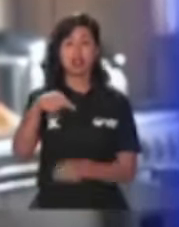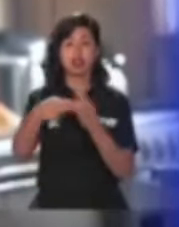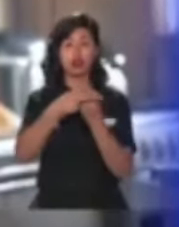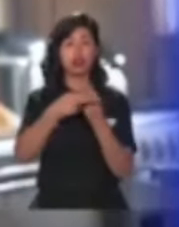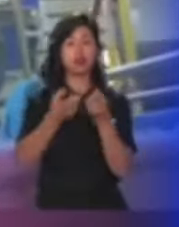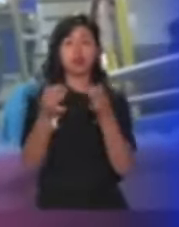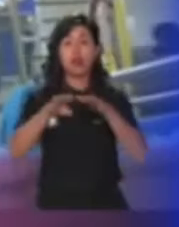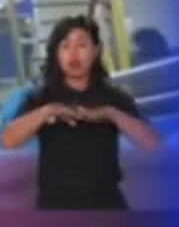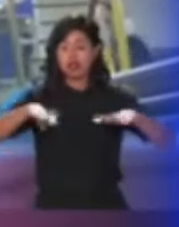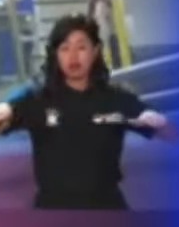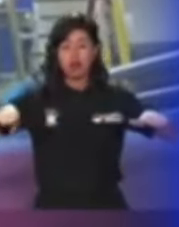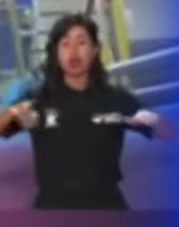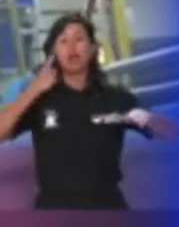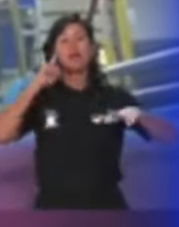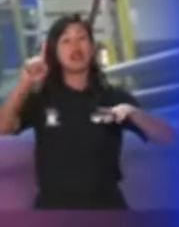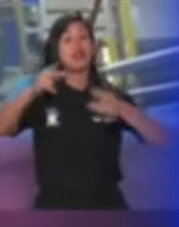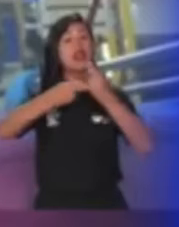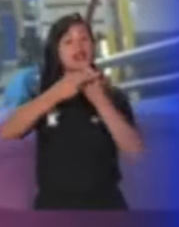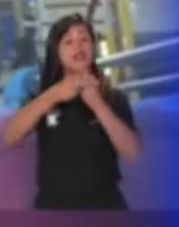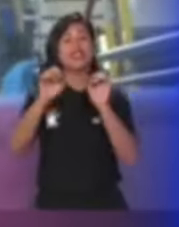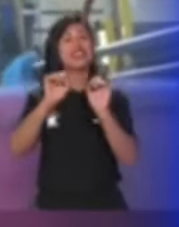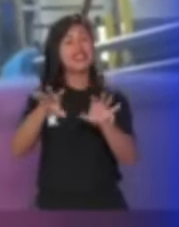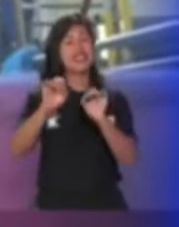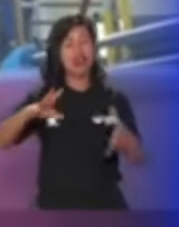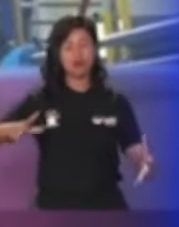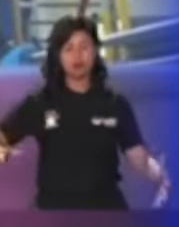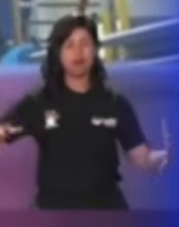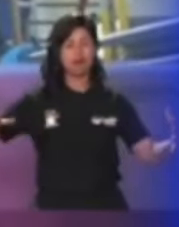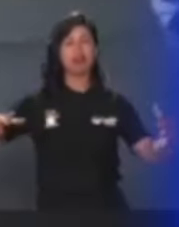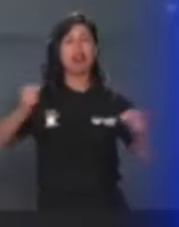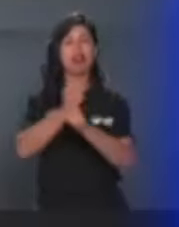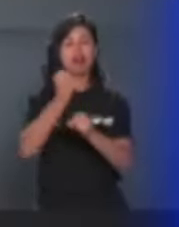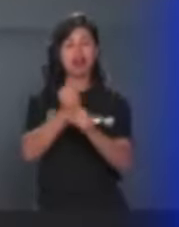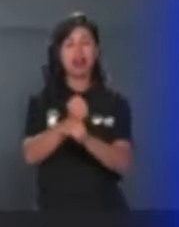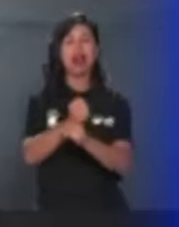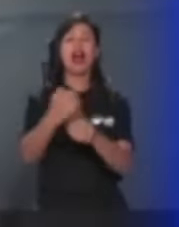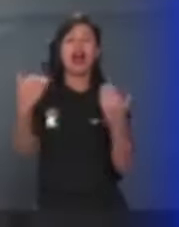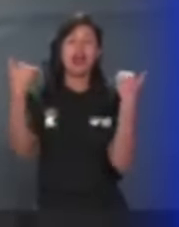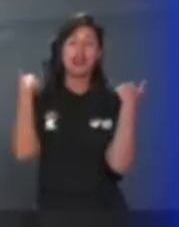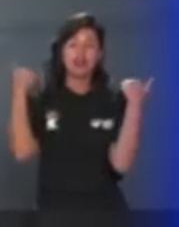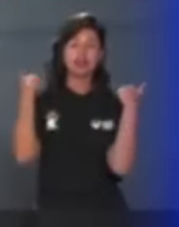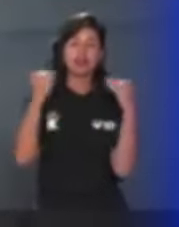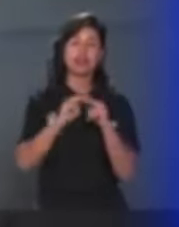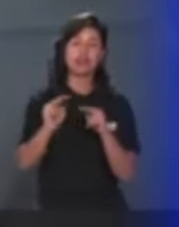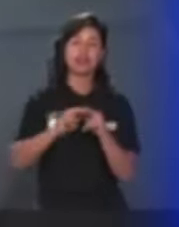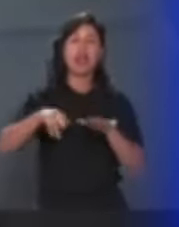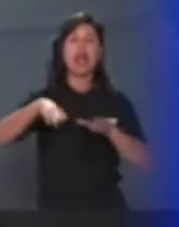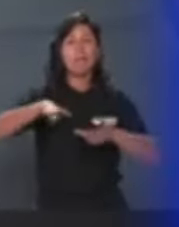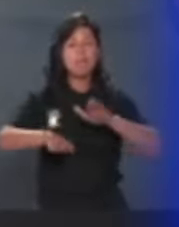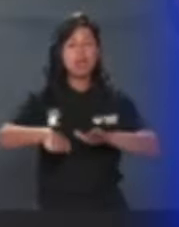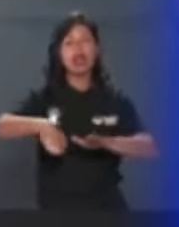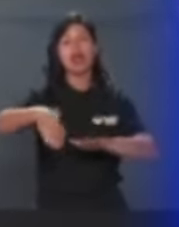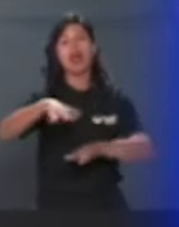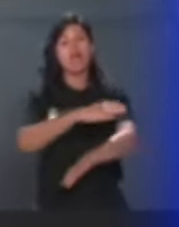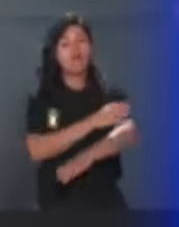en el suelo, ¿no? En Teletón le enseñaron a trabajar con unas pelotas que tienen ahí, a hacer ejercicio con los pies, los